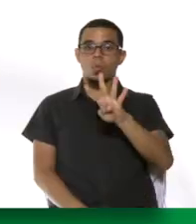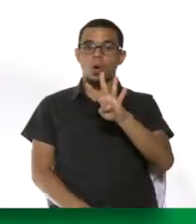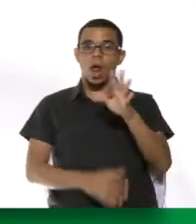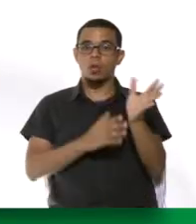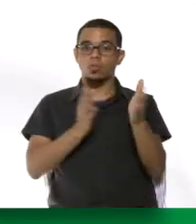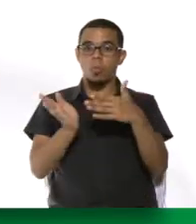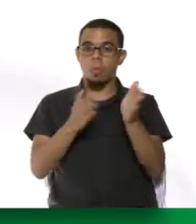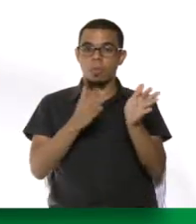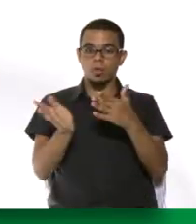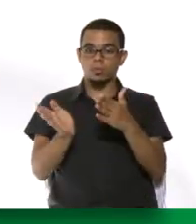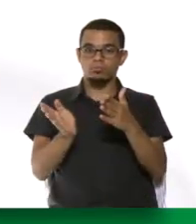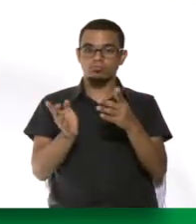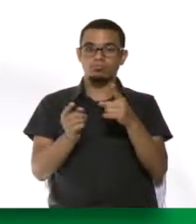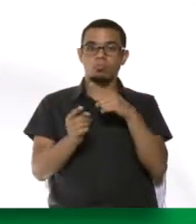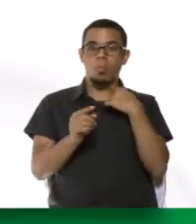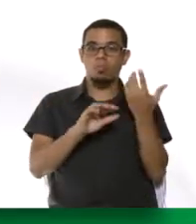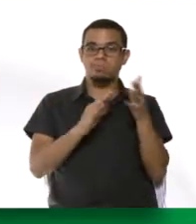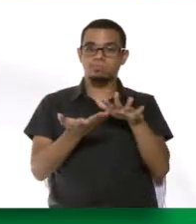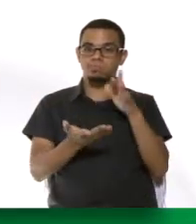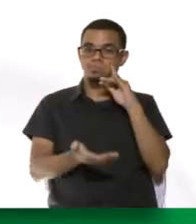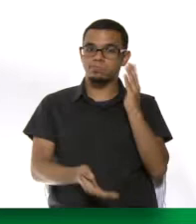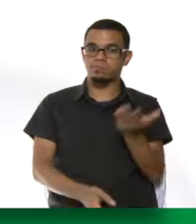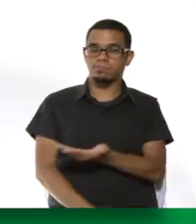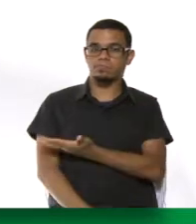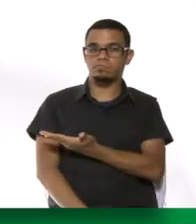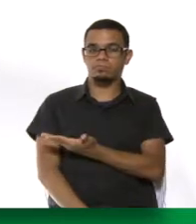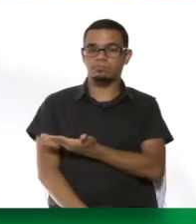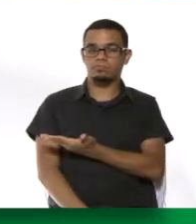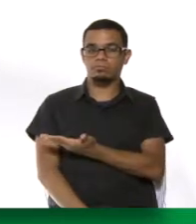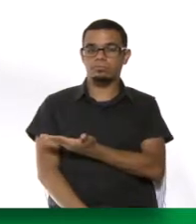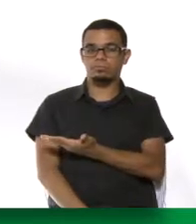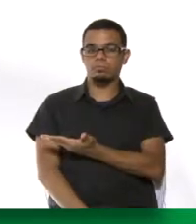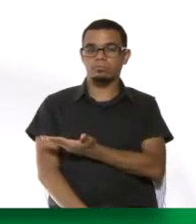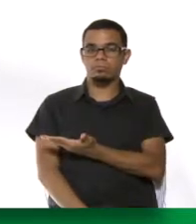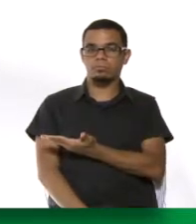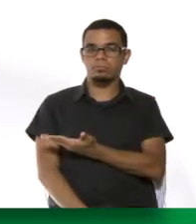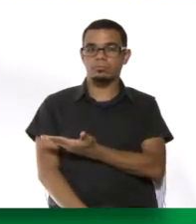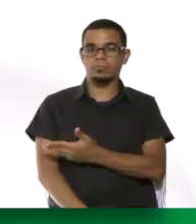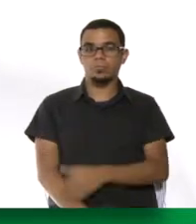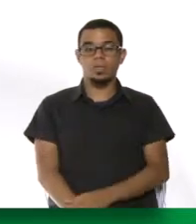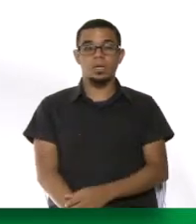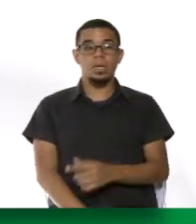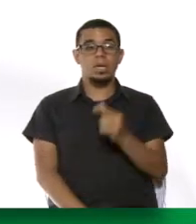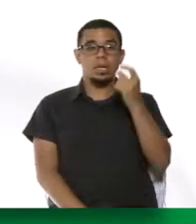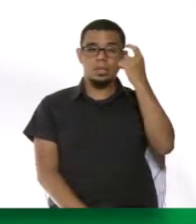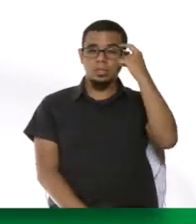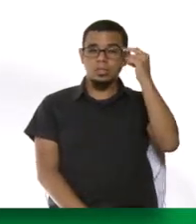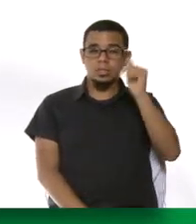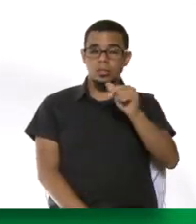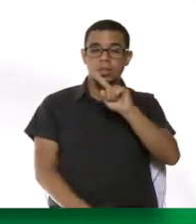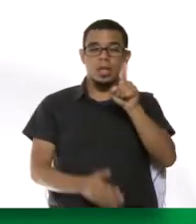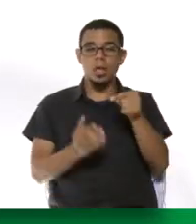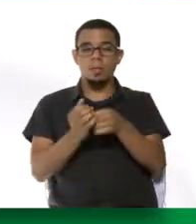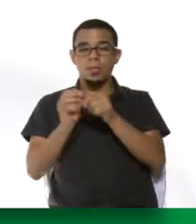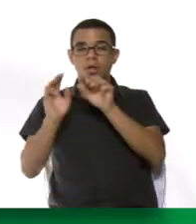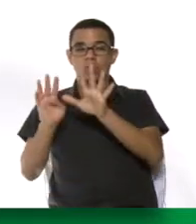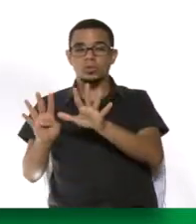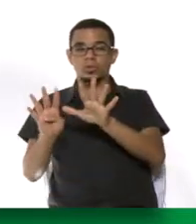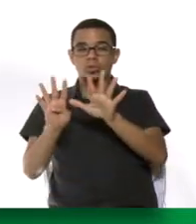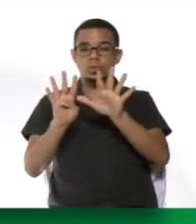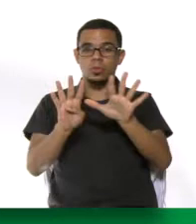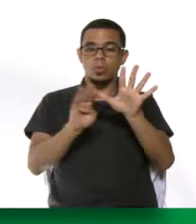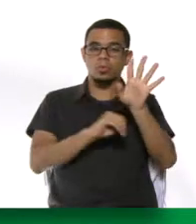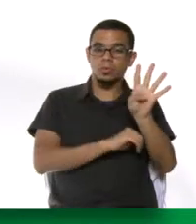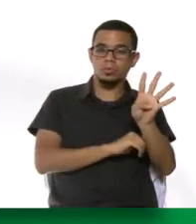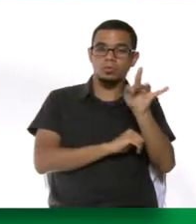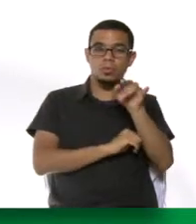4 de marzo, fallecimiento Arístides Rojas. El 4 de marzo de